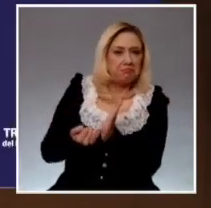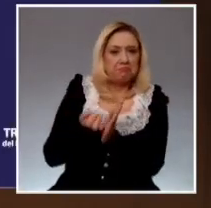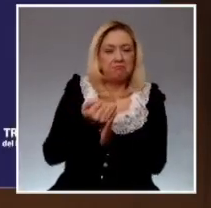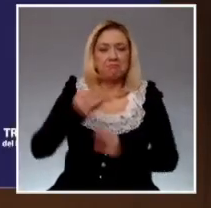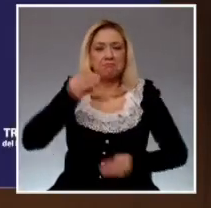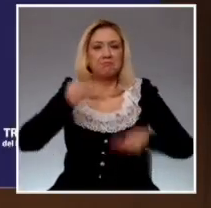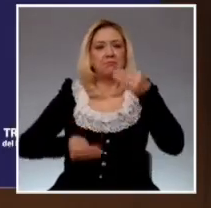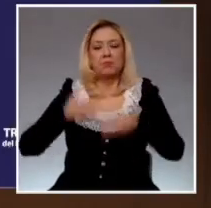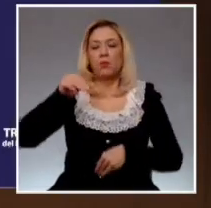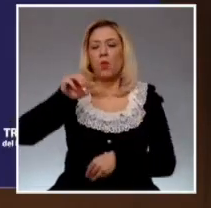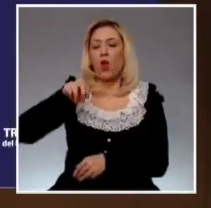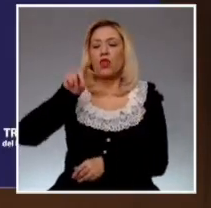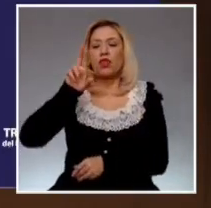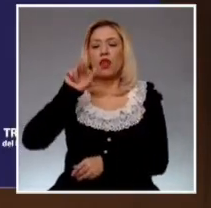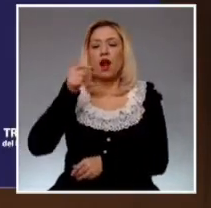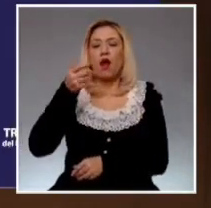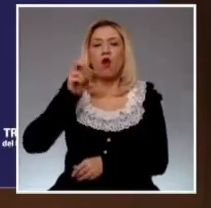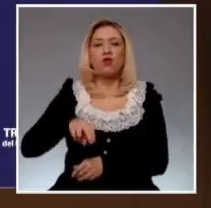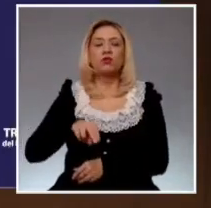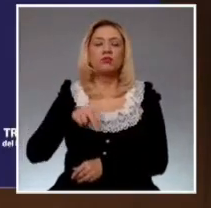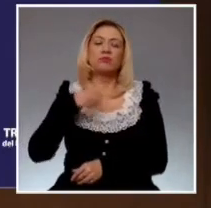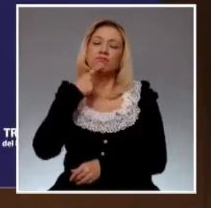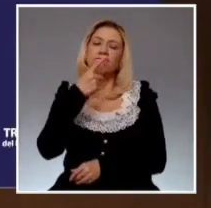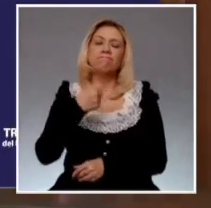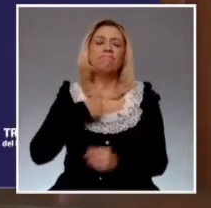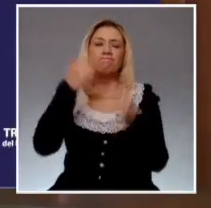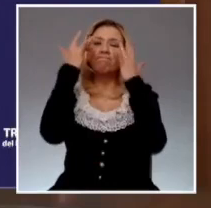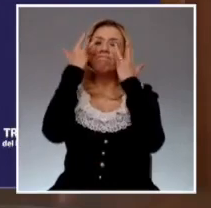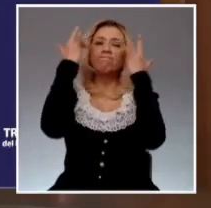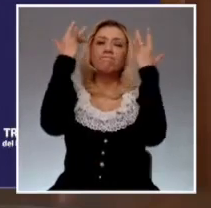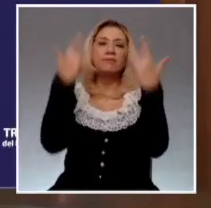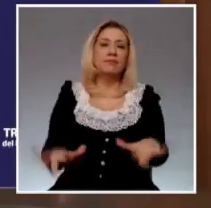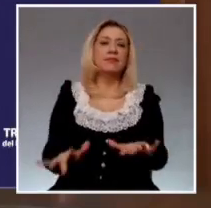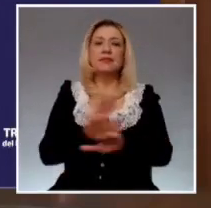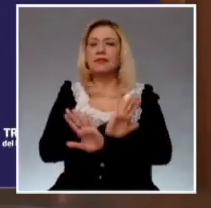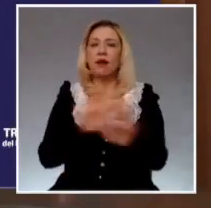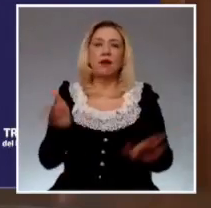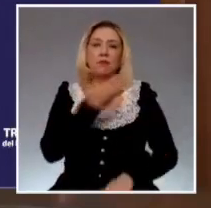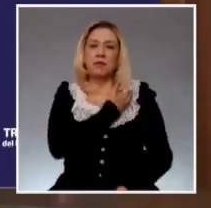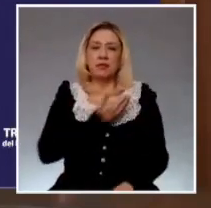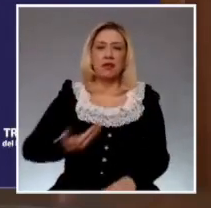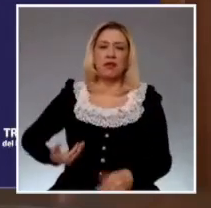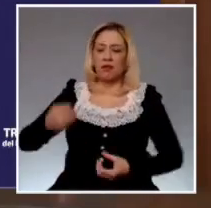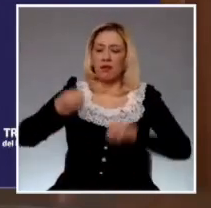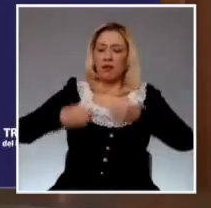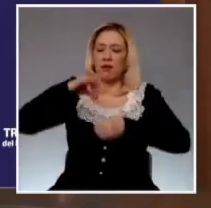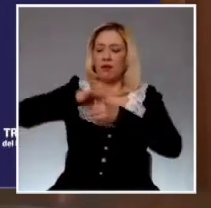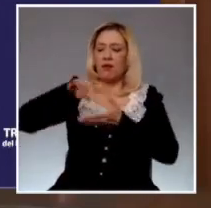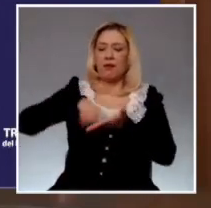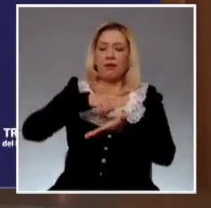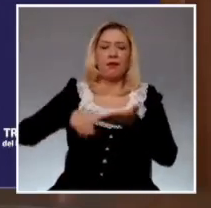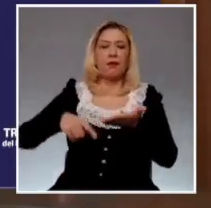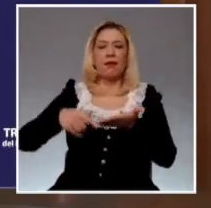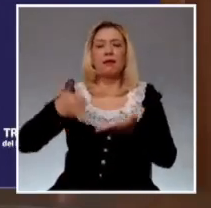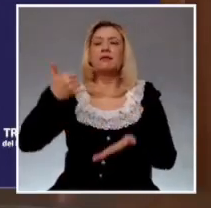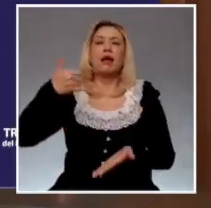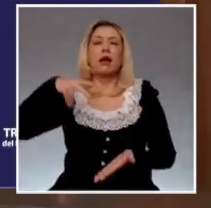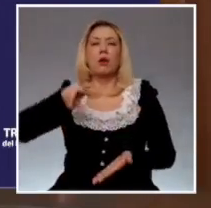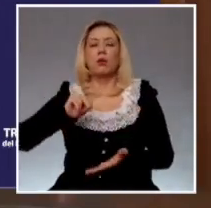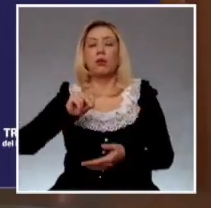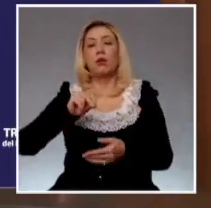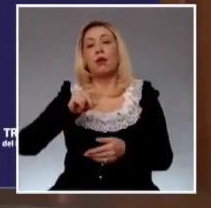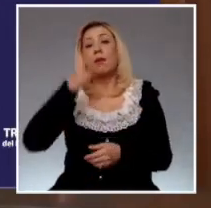decidió presentar su renuncia como presidente del Tribunal Electoral, misma que se hará efectiva a partir del 1 de enero de